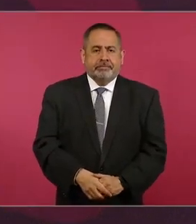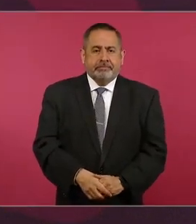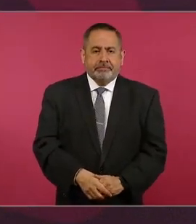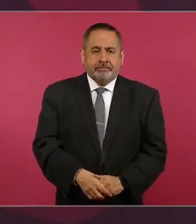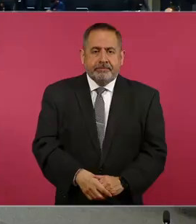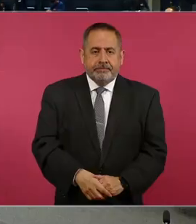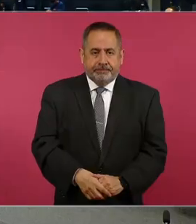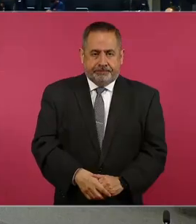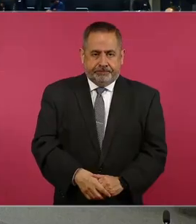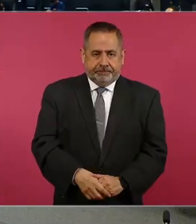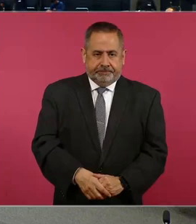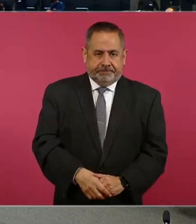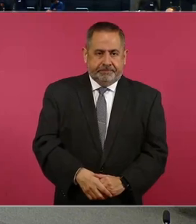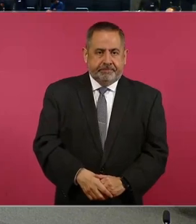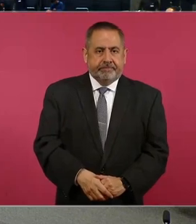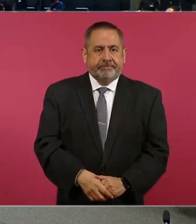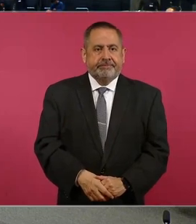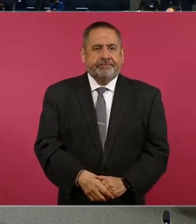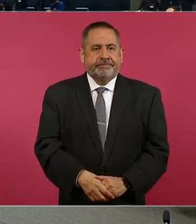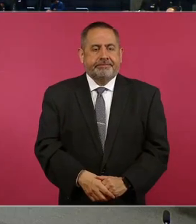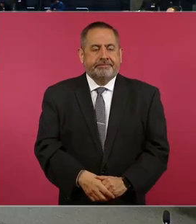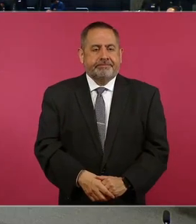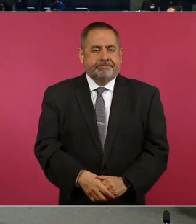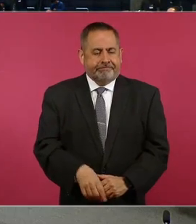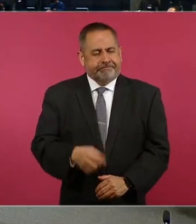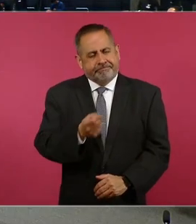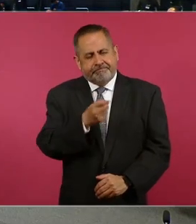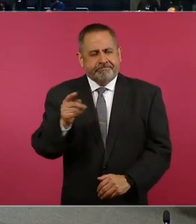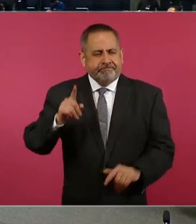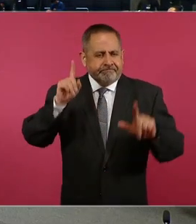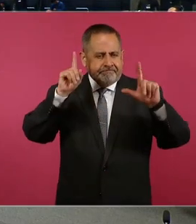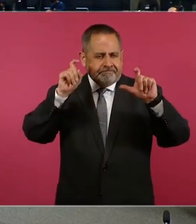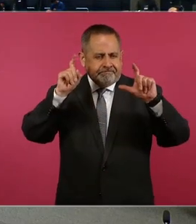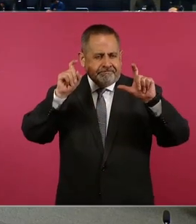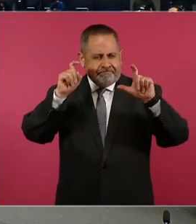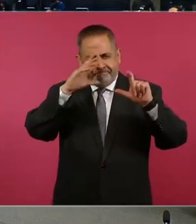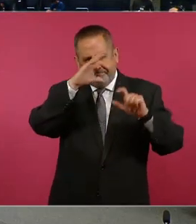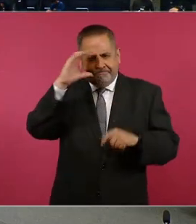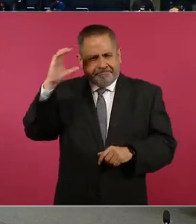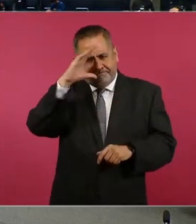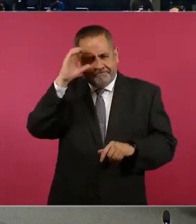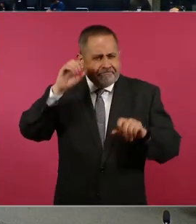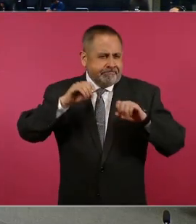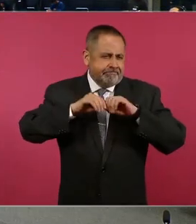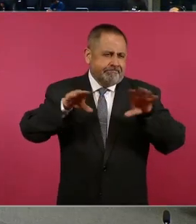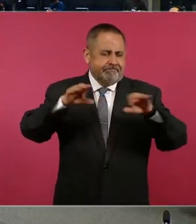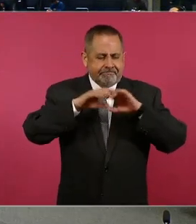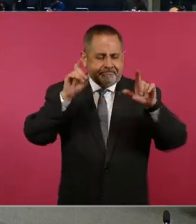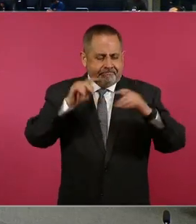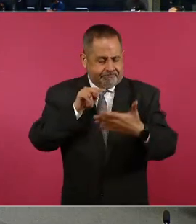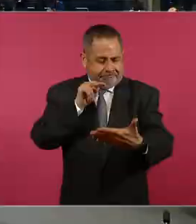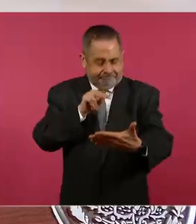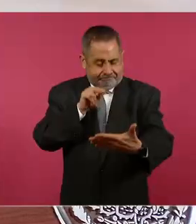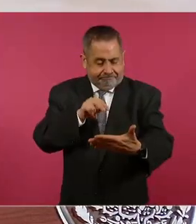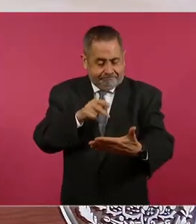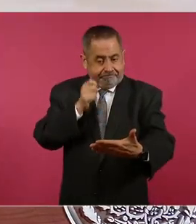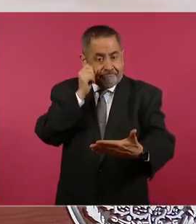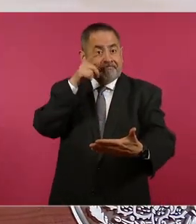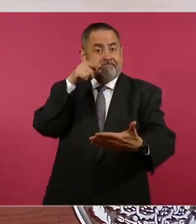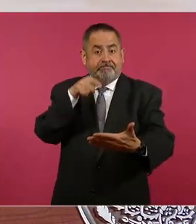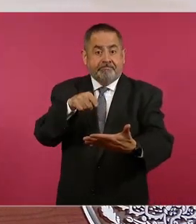En las fotos de la época se advierte la presencia